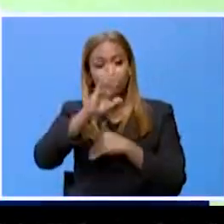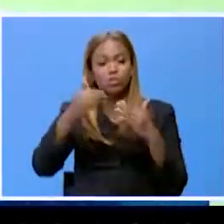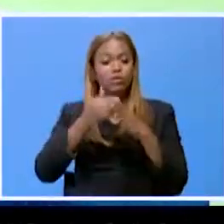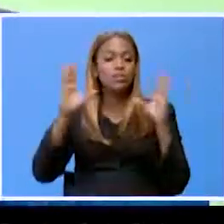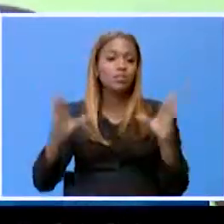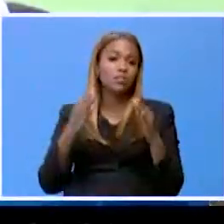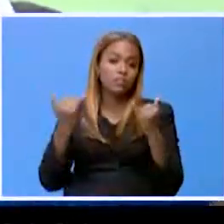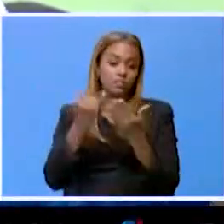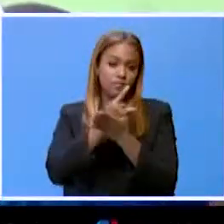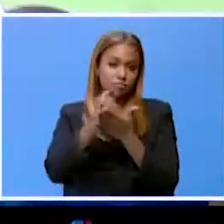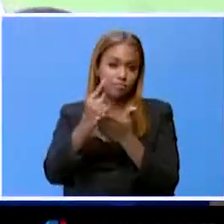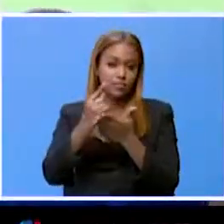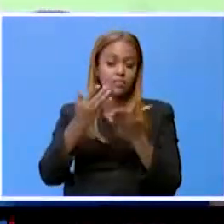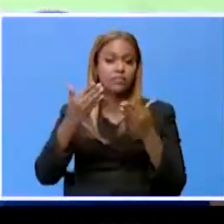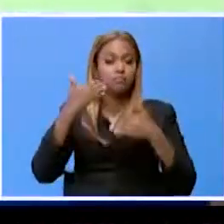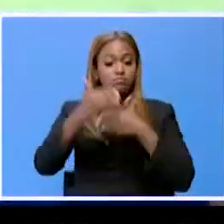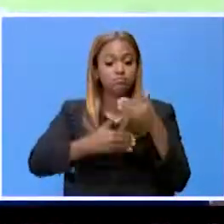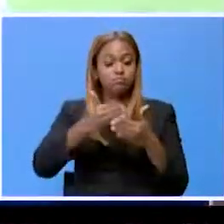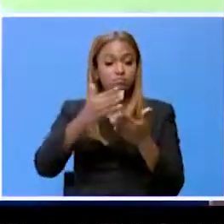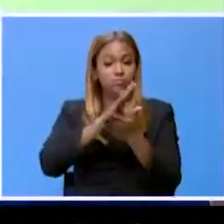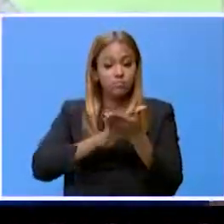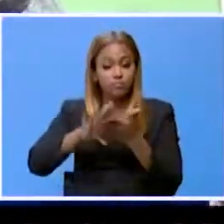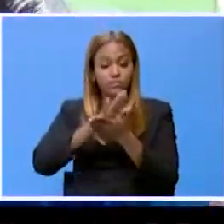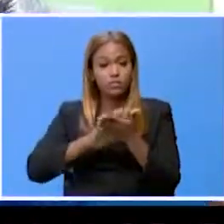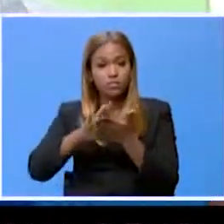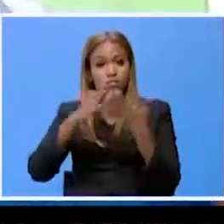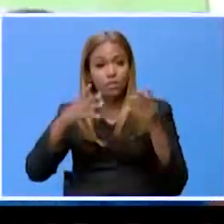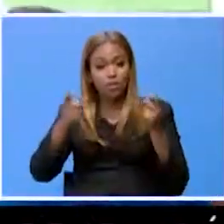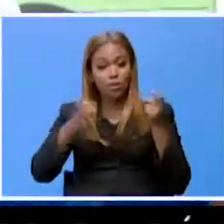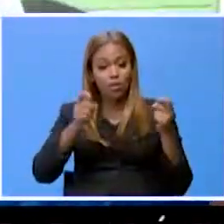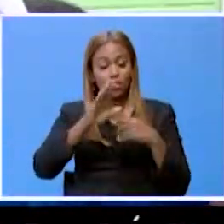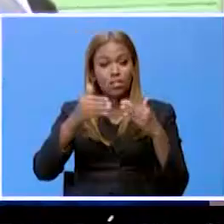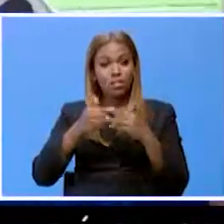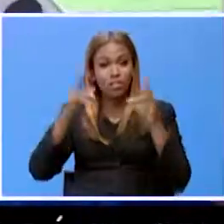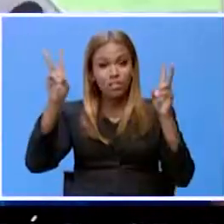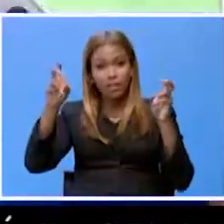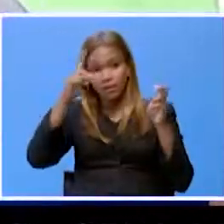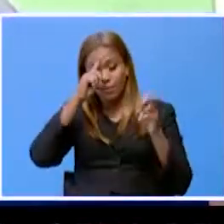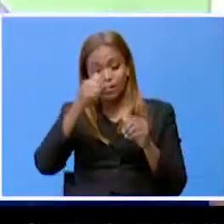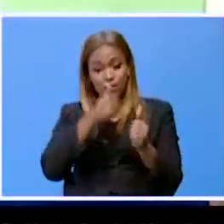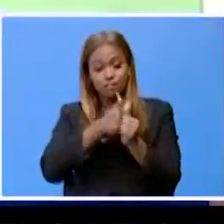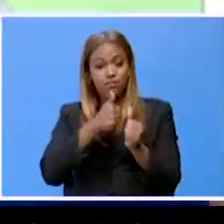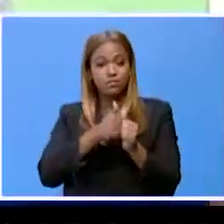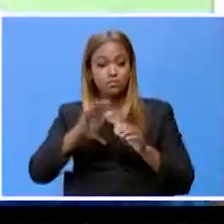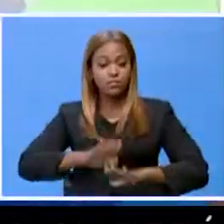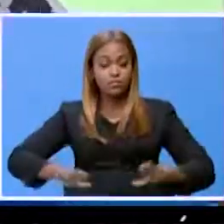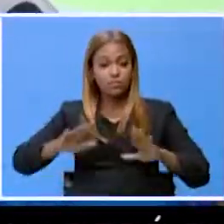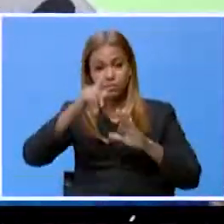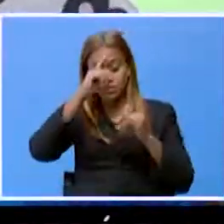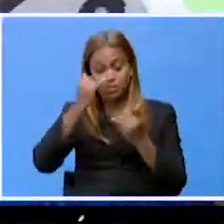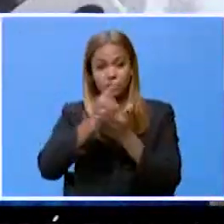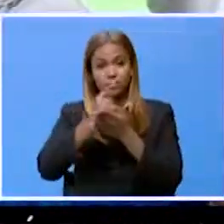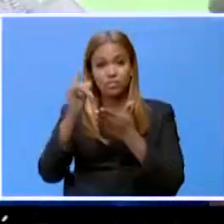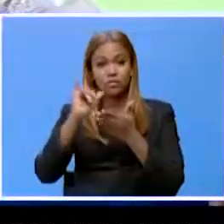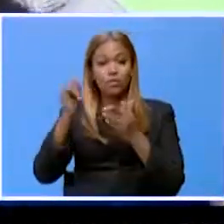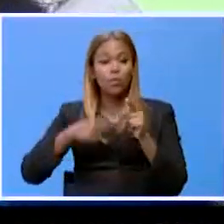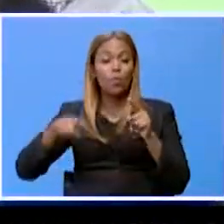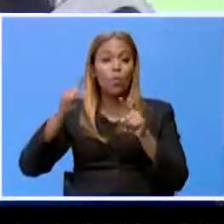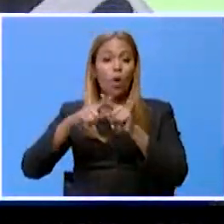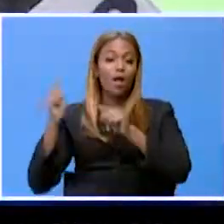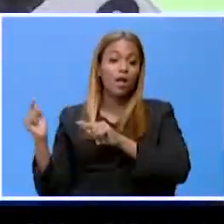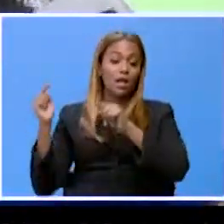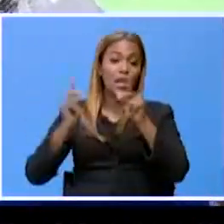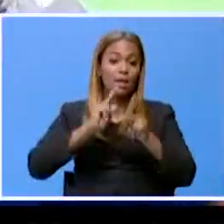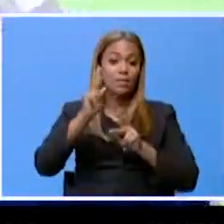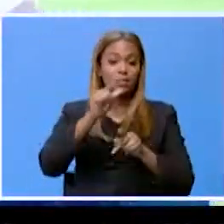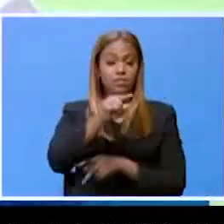semana. Avanzar en la limpieza, tener controlado todo el tema de aseo urbano en la ciudad para esta semana y que cuando vuelvan las personas a